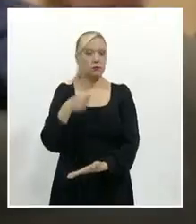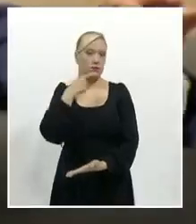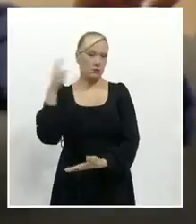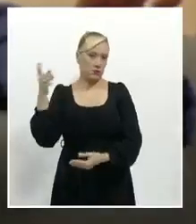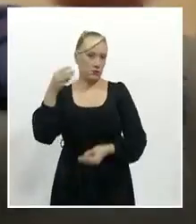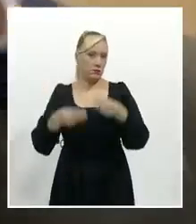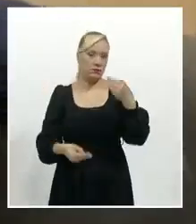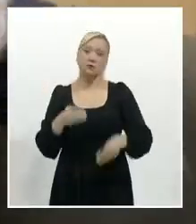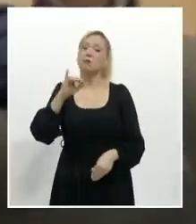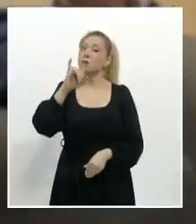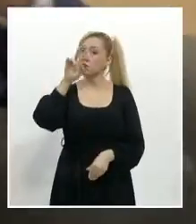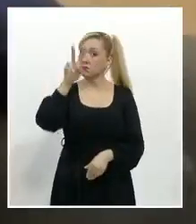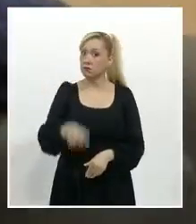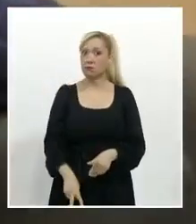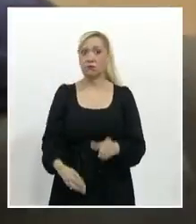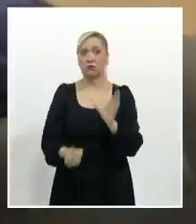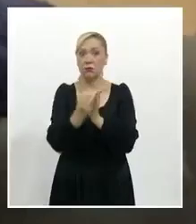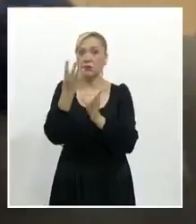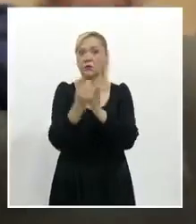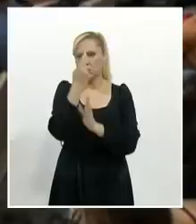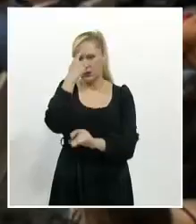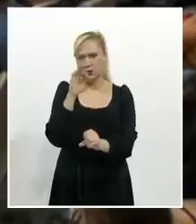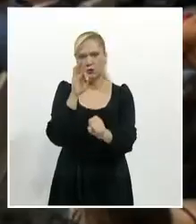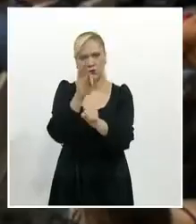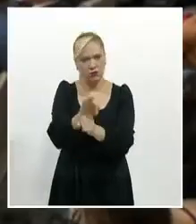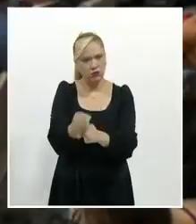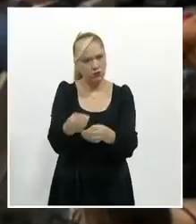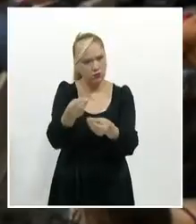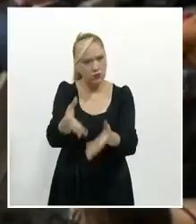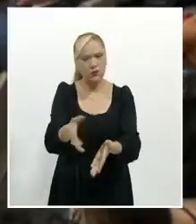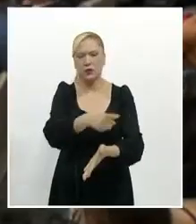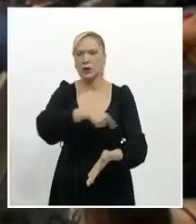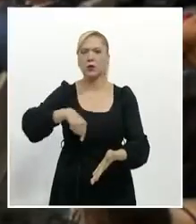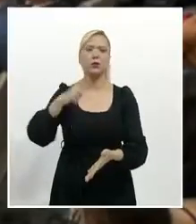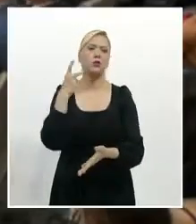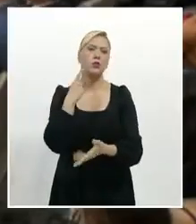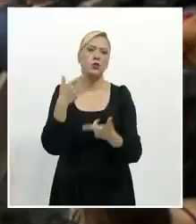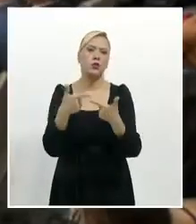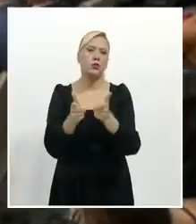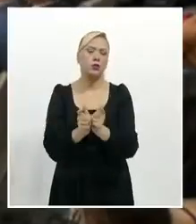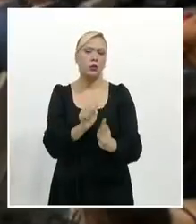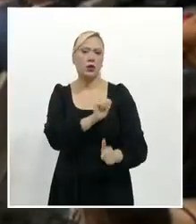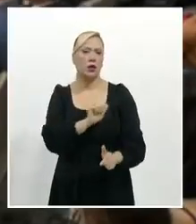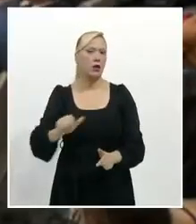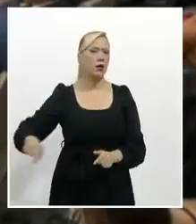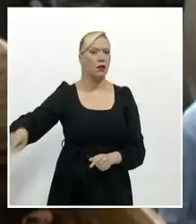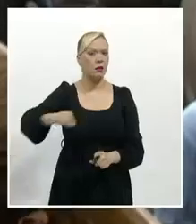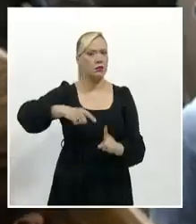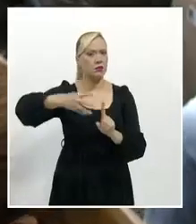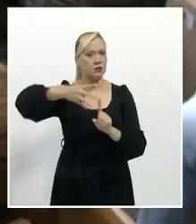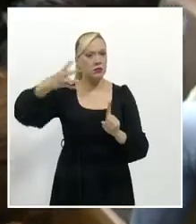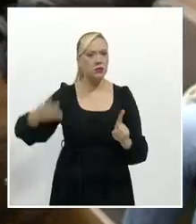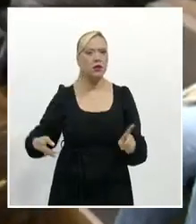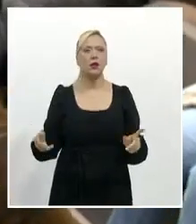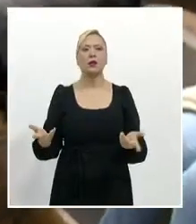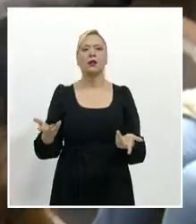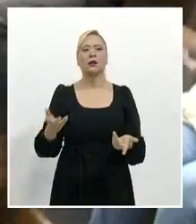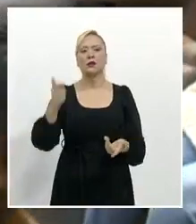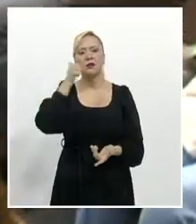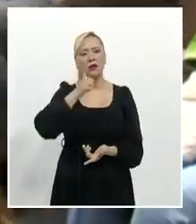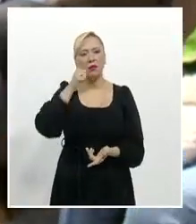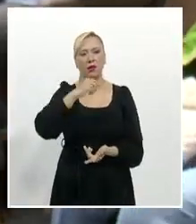magistrado, han sido progresistas en la defensa de los derechos político-electorales de esta población a partir de una visión no binaria